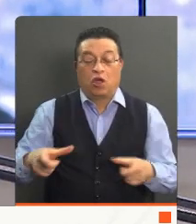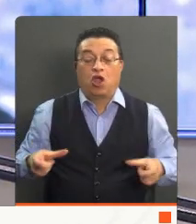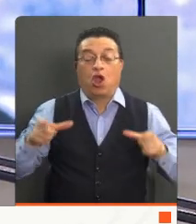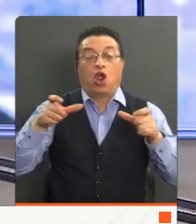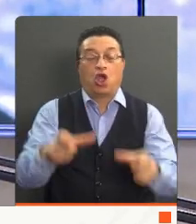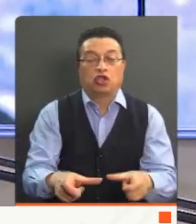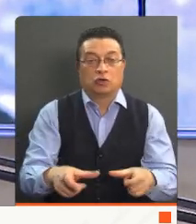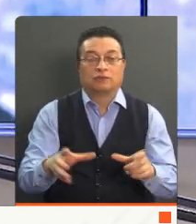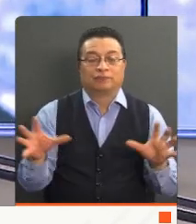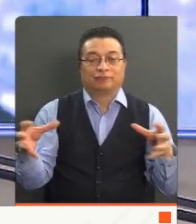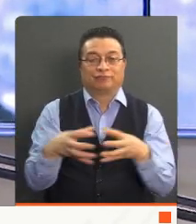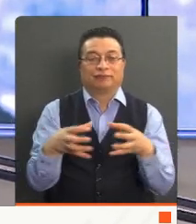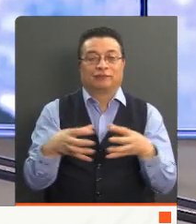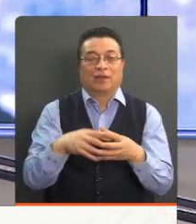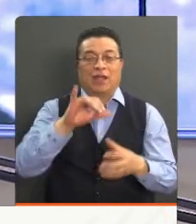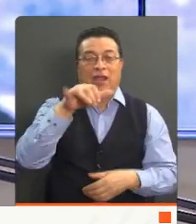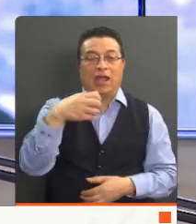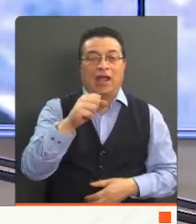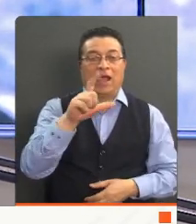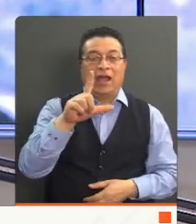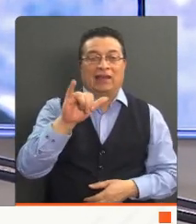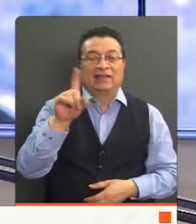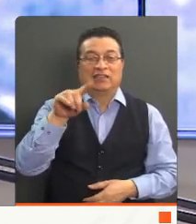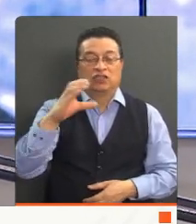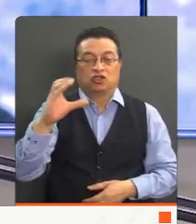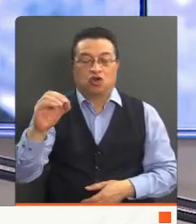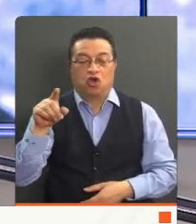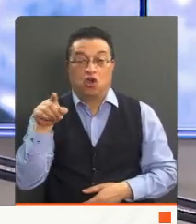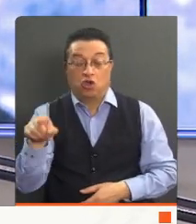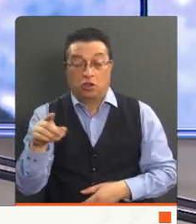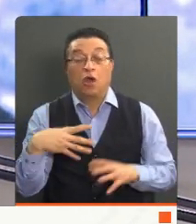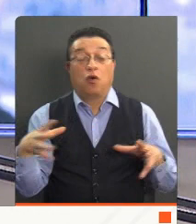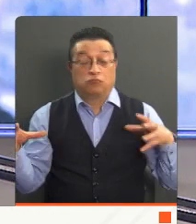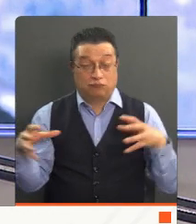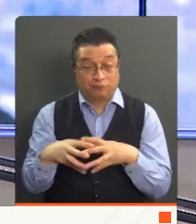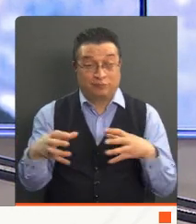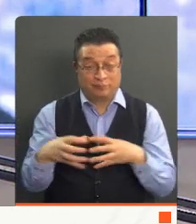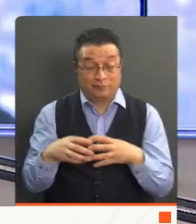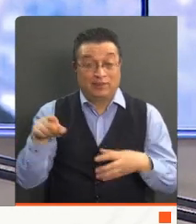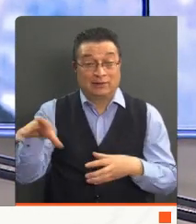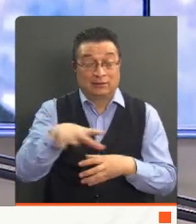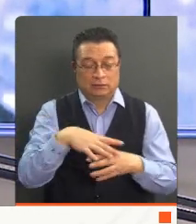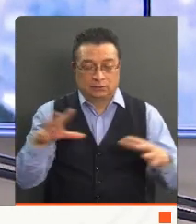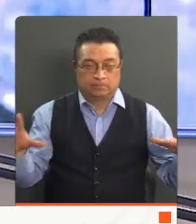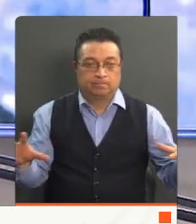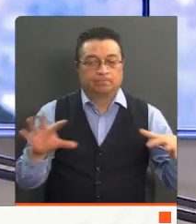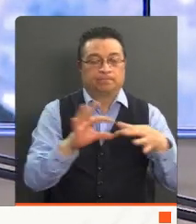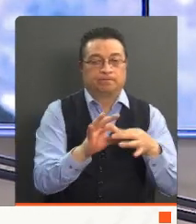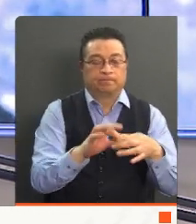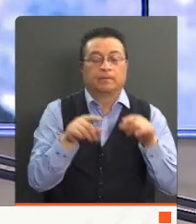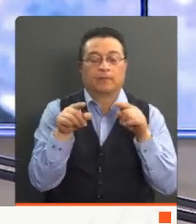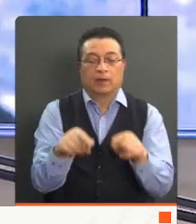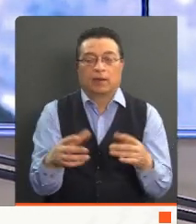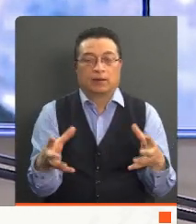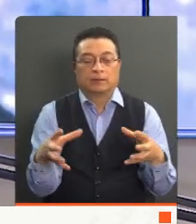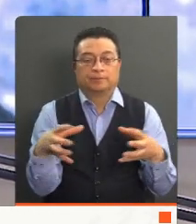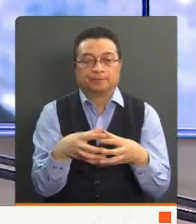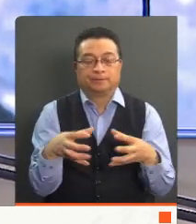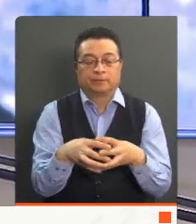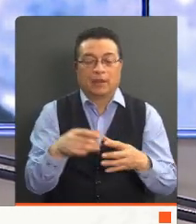por el cártel jalisco nueva generación por lo tanto estamos hablando de una organización que se vincula con una organización